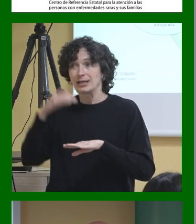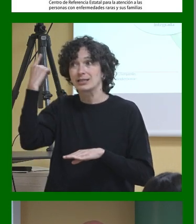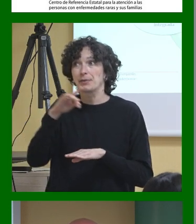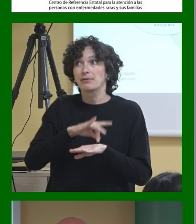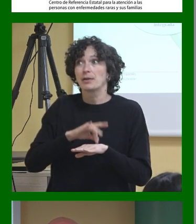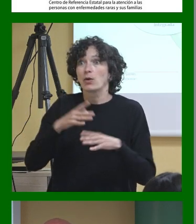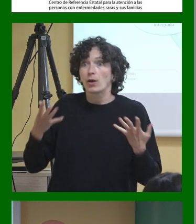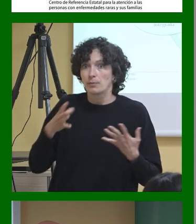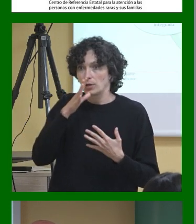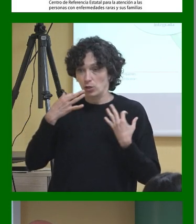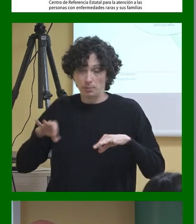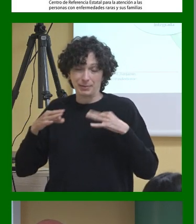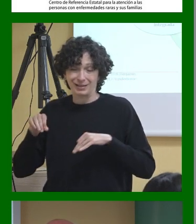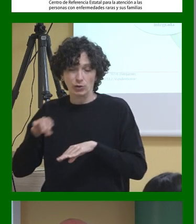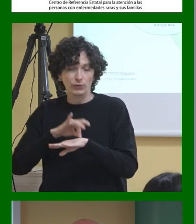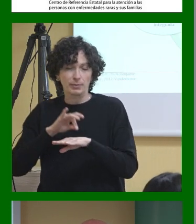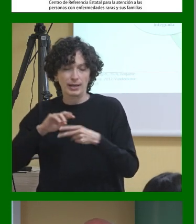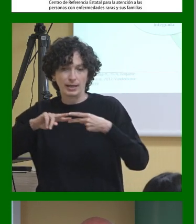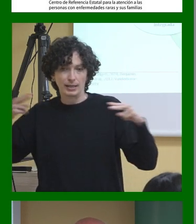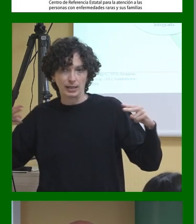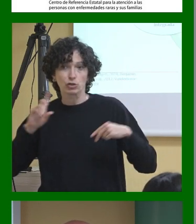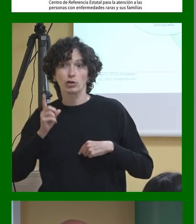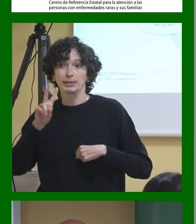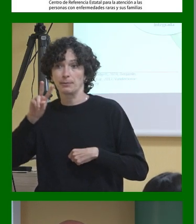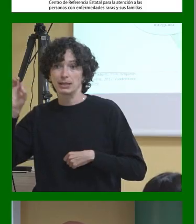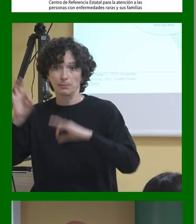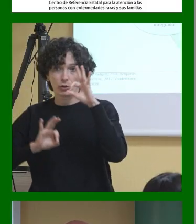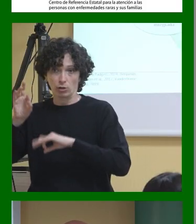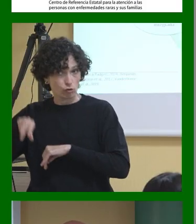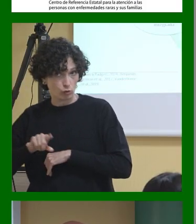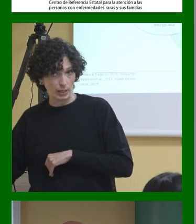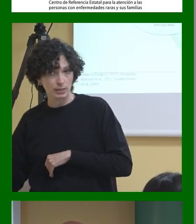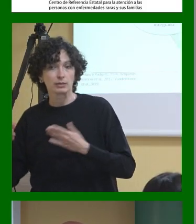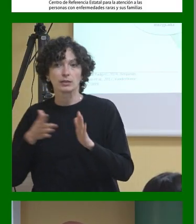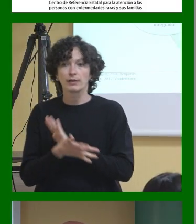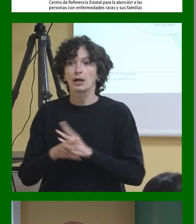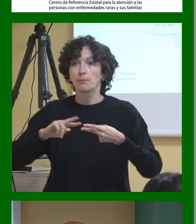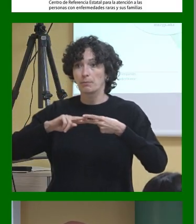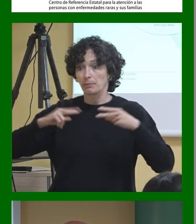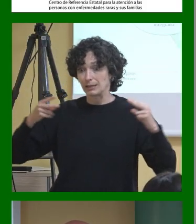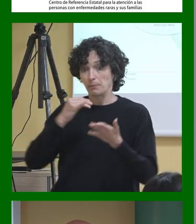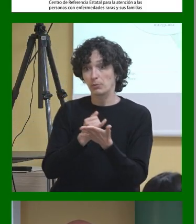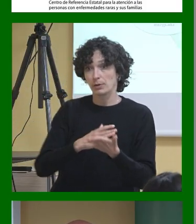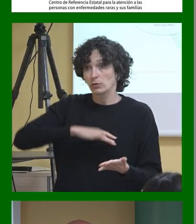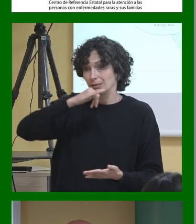son principalmente enfermedades genéticas, un 20% no lo son, ¿no? Entonces no hay tantas pruebas genéticas y entonces